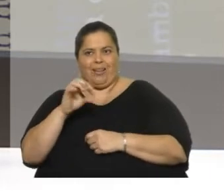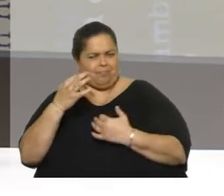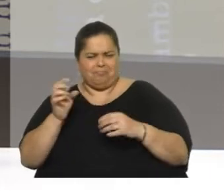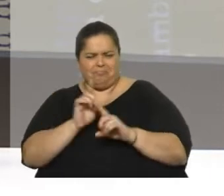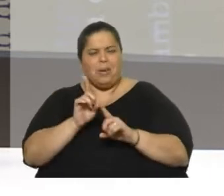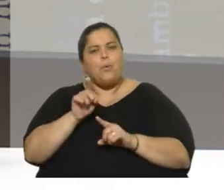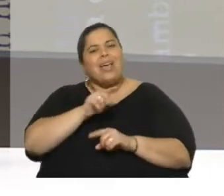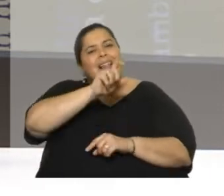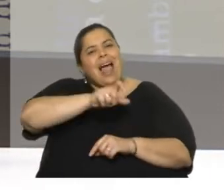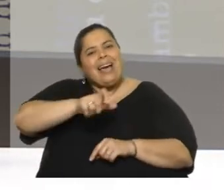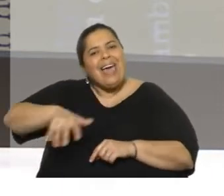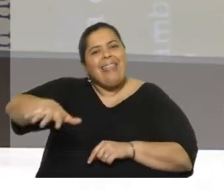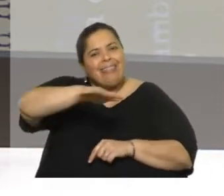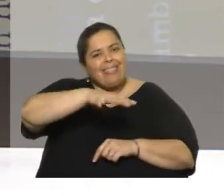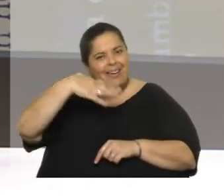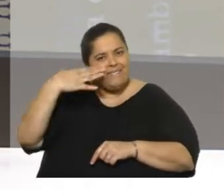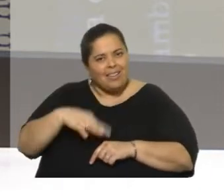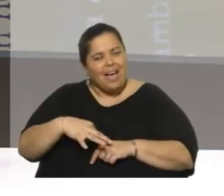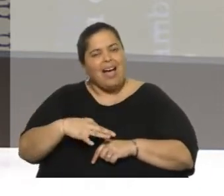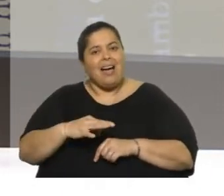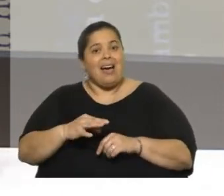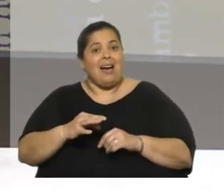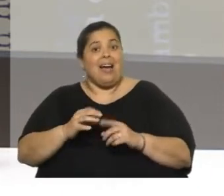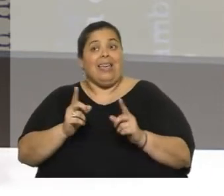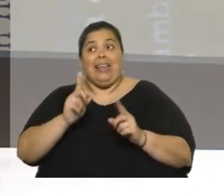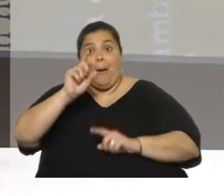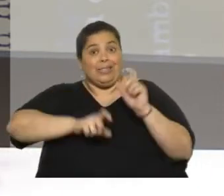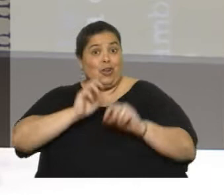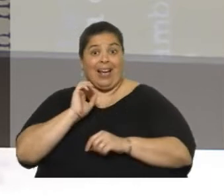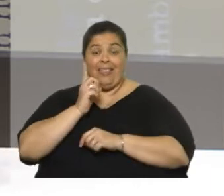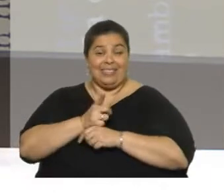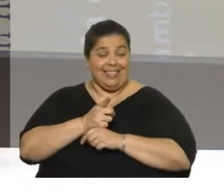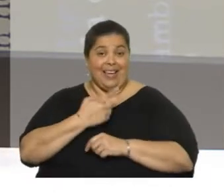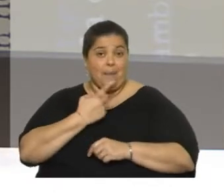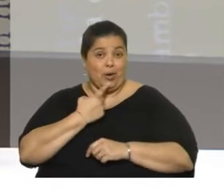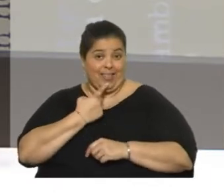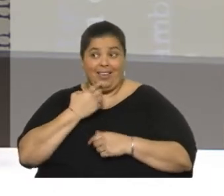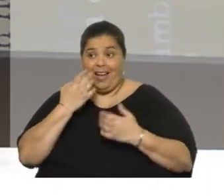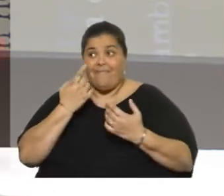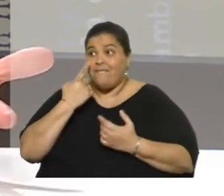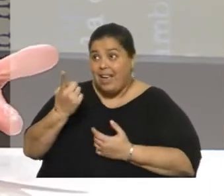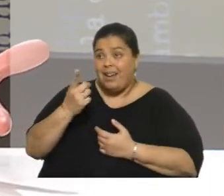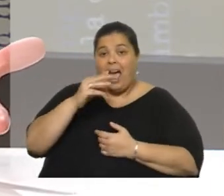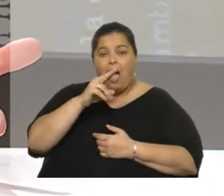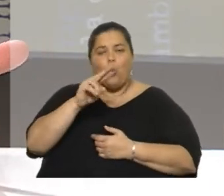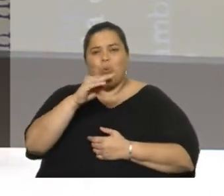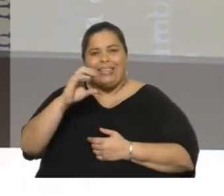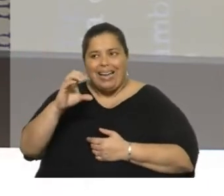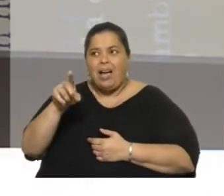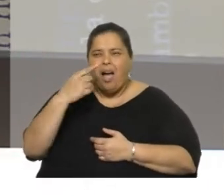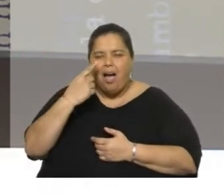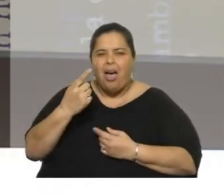realmente, y en definitiva quienes deciden las políticas, ven que la UTEC de alguna forma